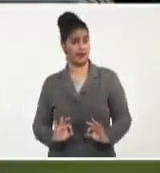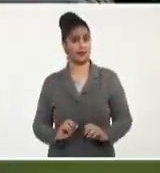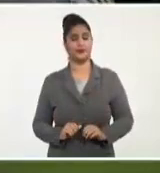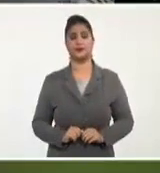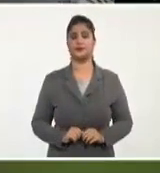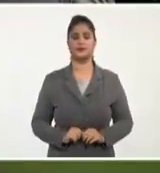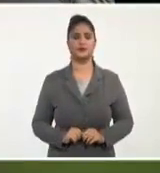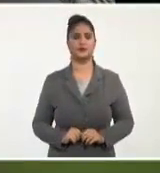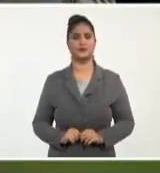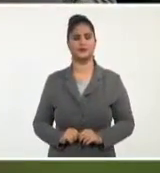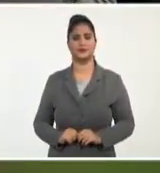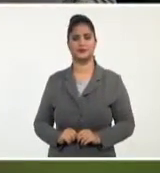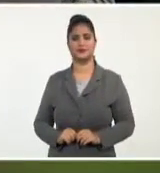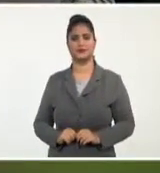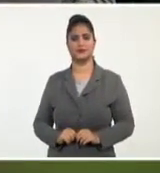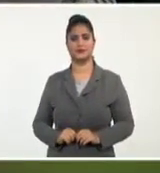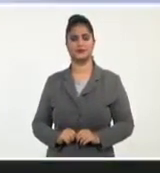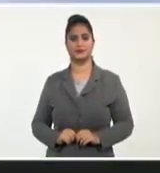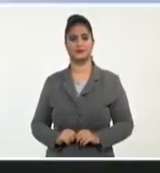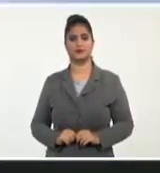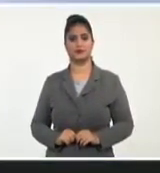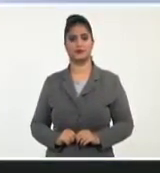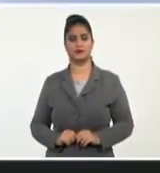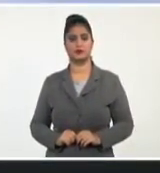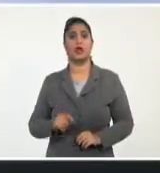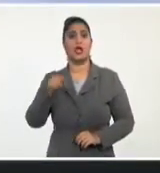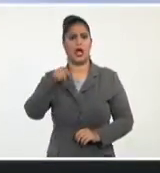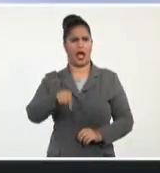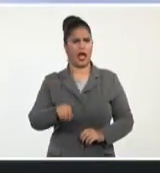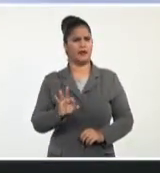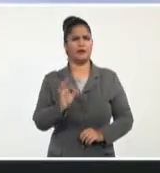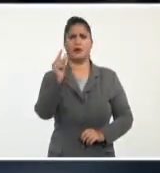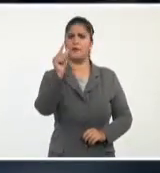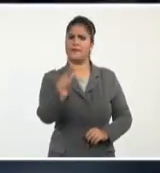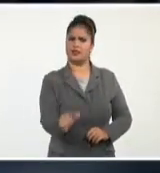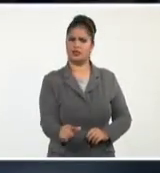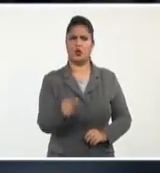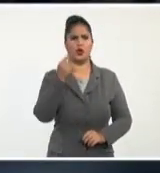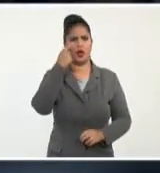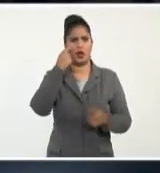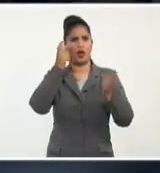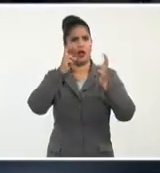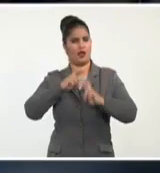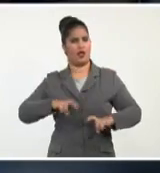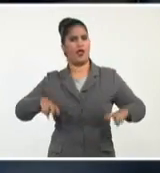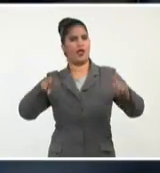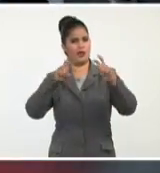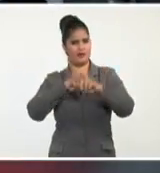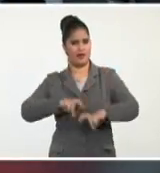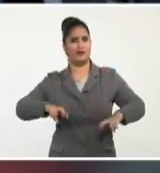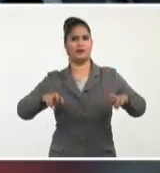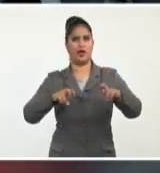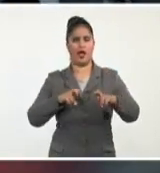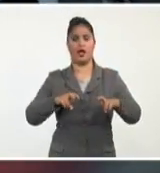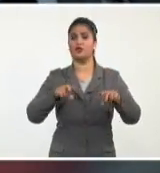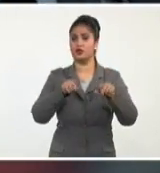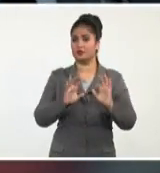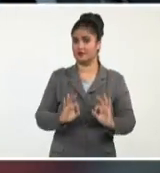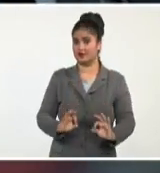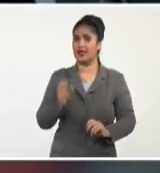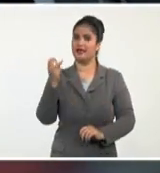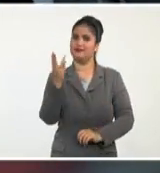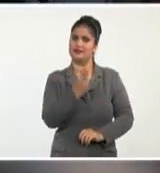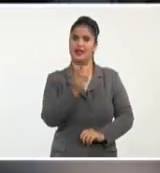se separa de su radio. Bajo alerta notifica su presencia en el espectro radioeléctrico a uno de sus tres colegas en el